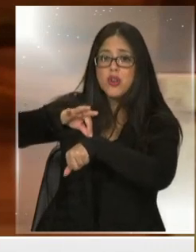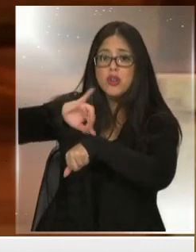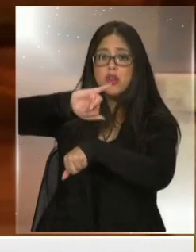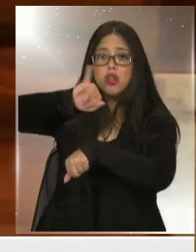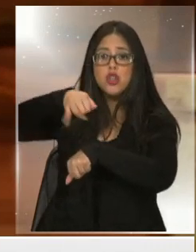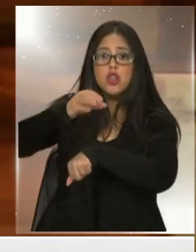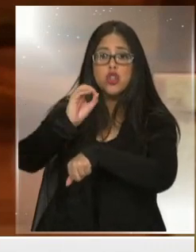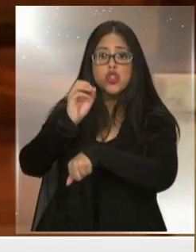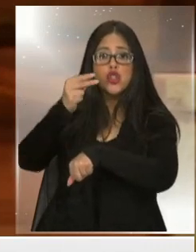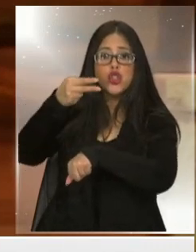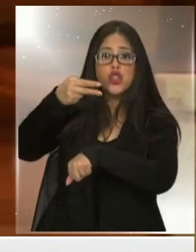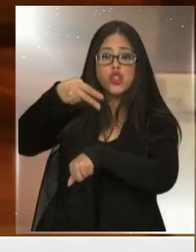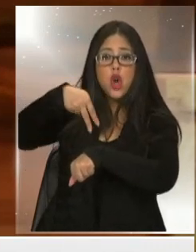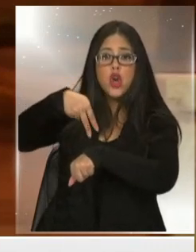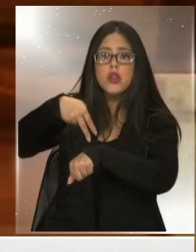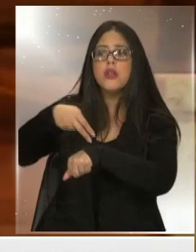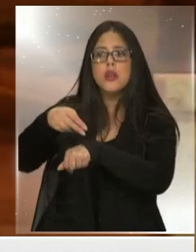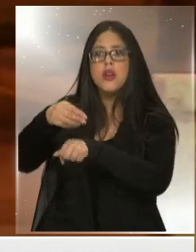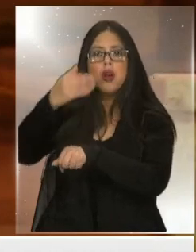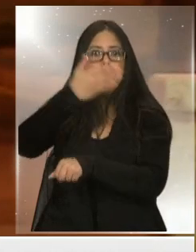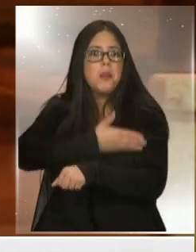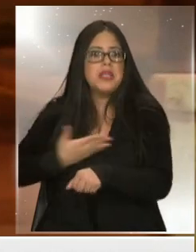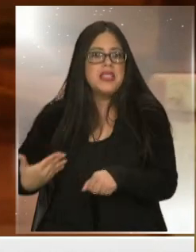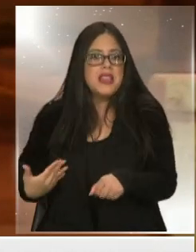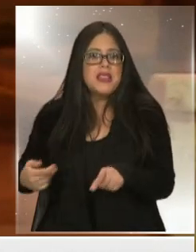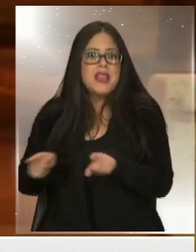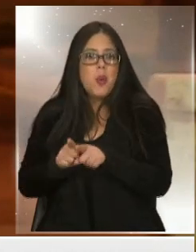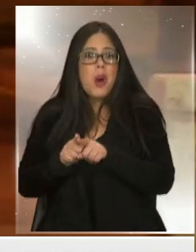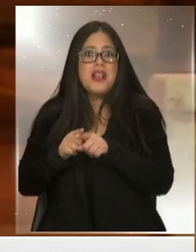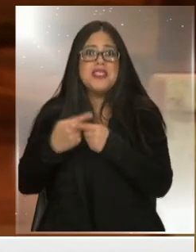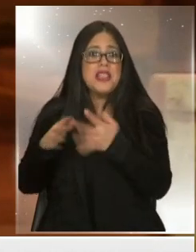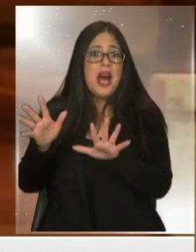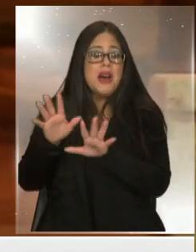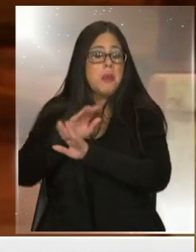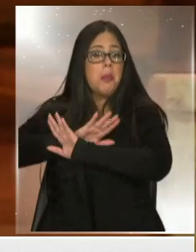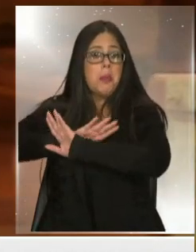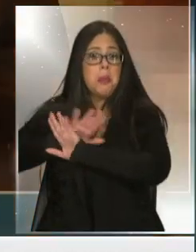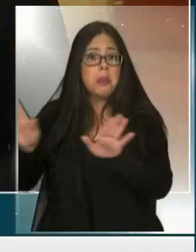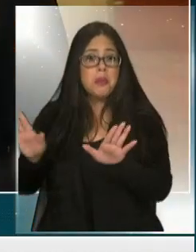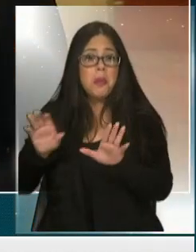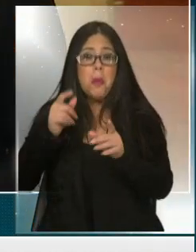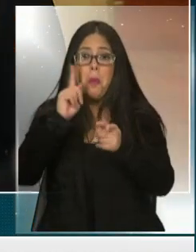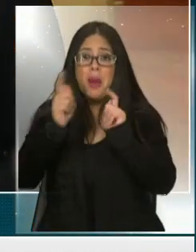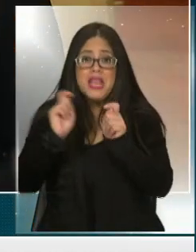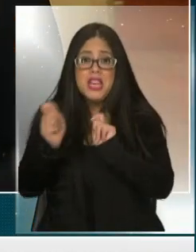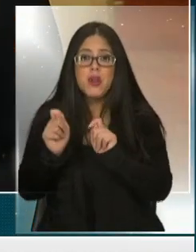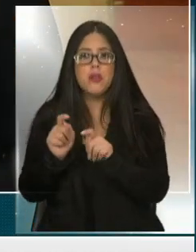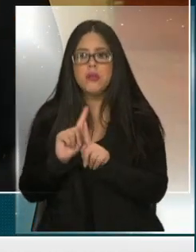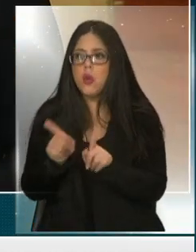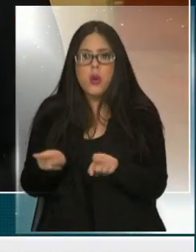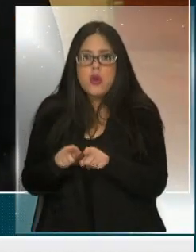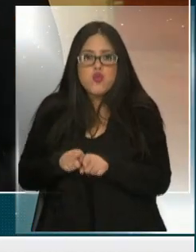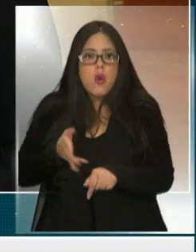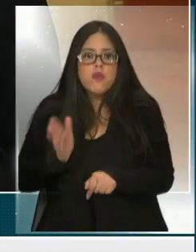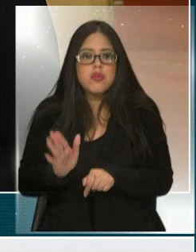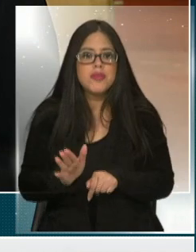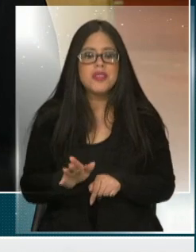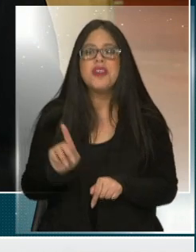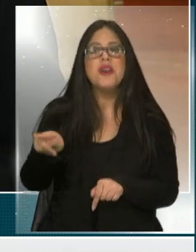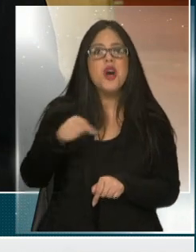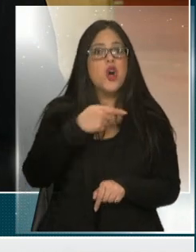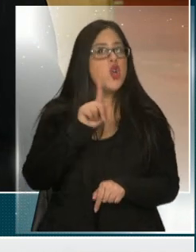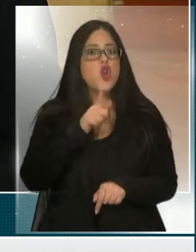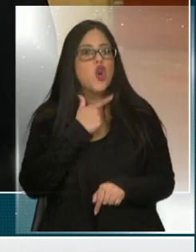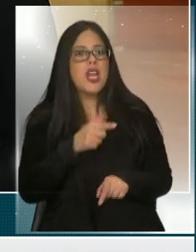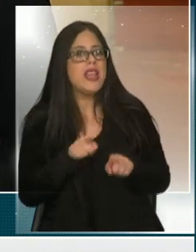Conley, el mandatario todavía no está fuera de peligro, Soledad. No quiere perderse ningún momento, ningún segundo de esta carrera